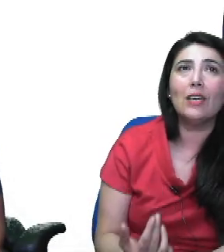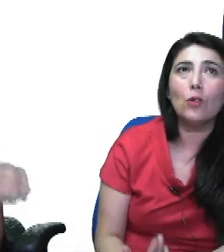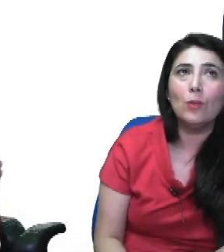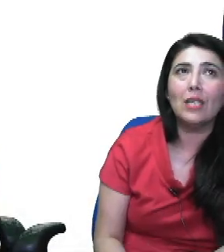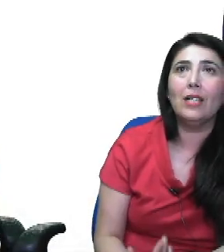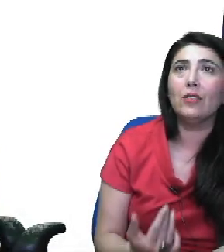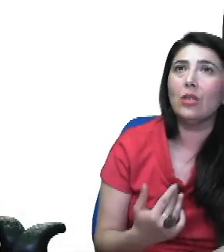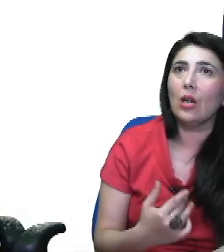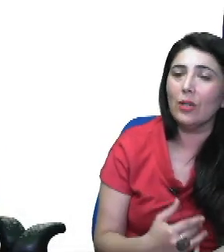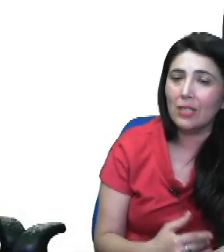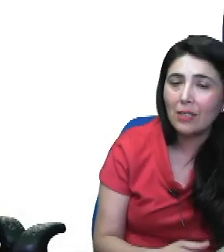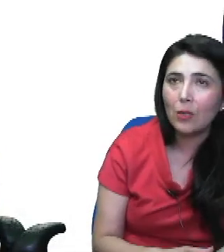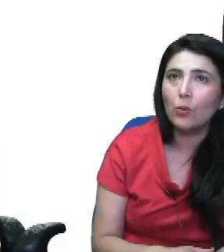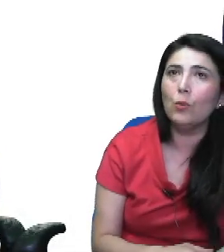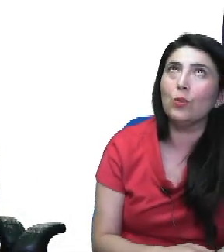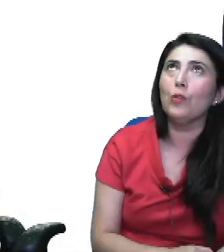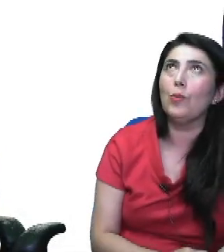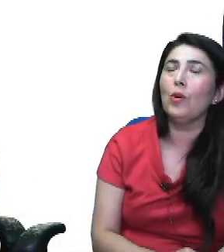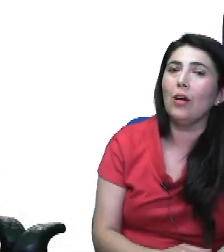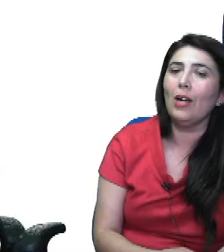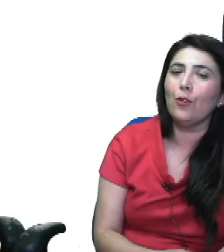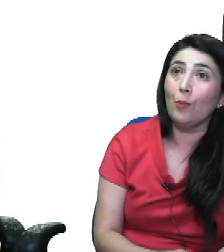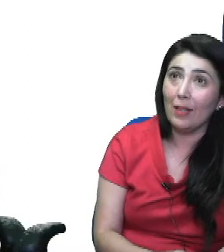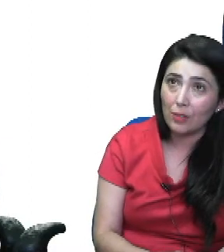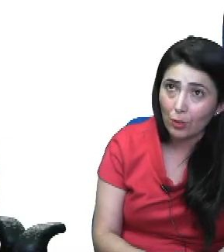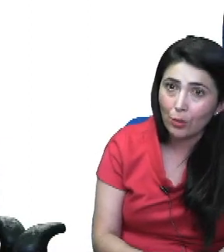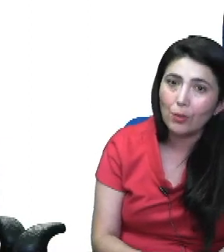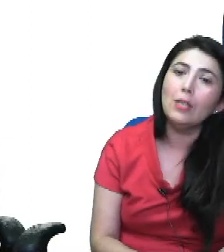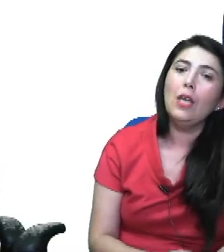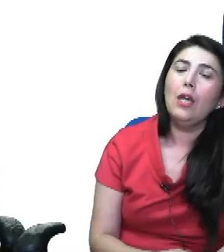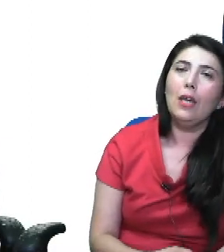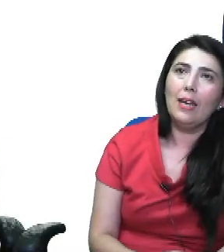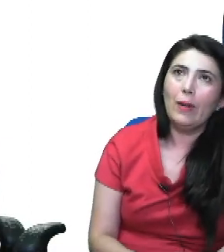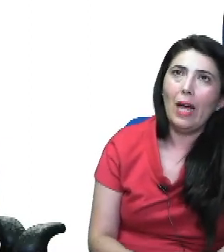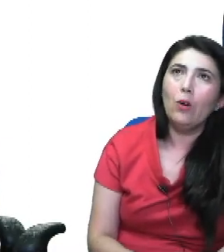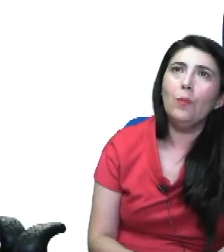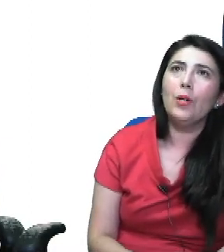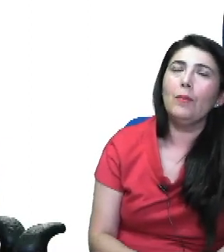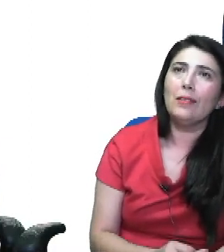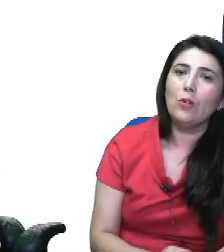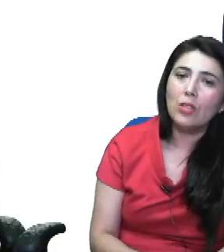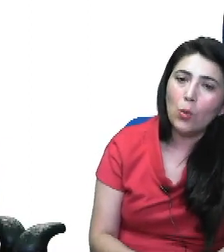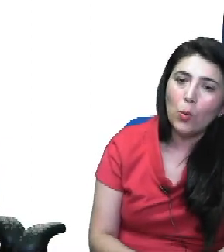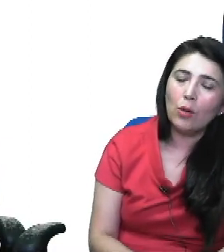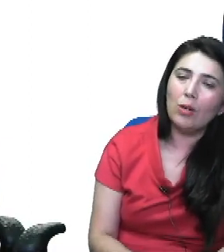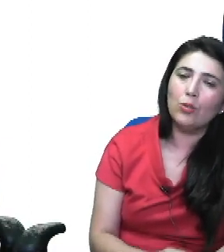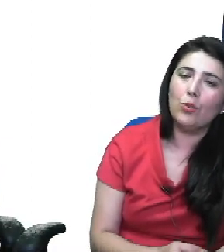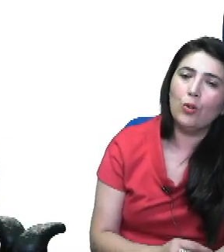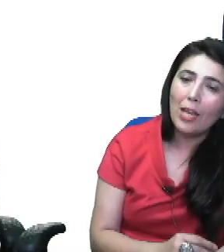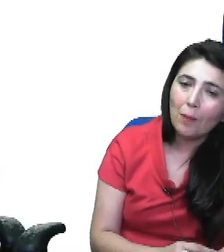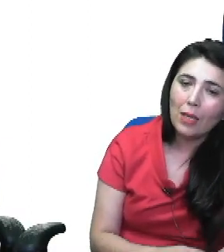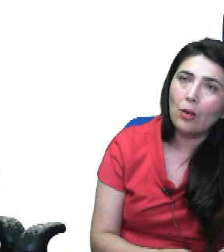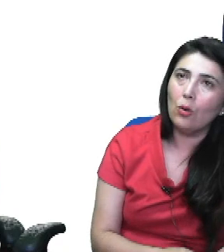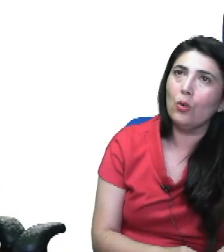protección de la salud mental en la gestión de riesgo de desastres, un documento que fue publicado el año 2018, elaborado por el Ministerio de Salud en colaboración